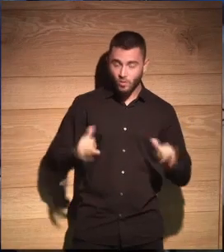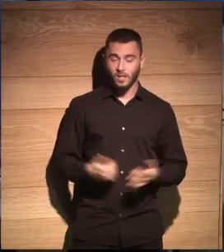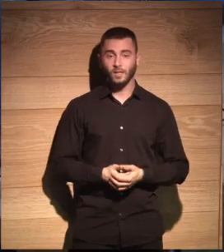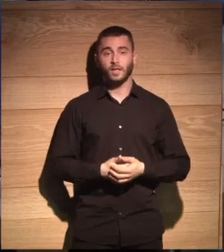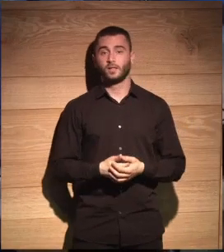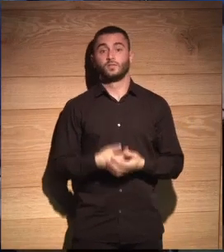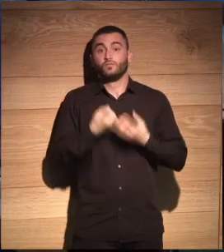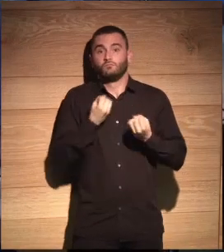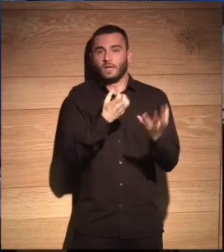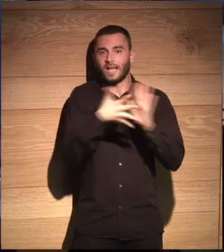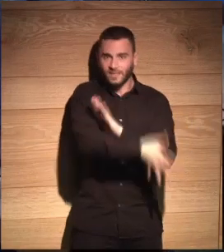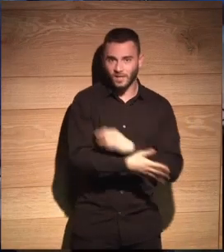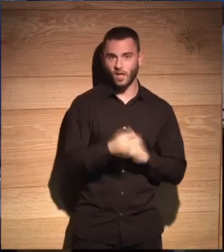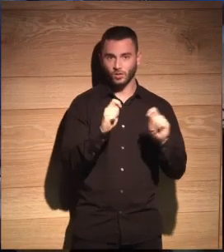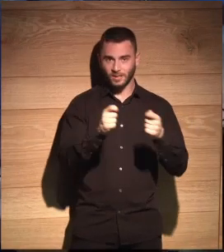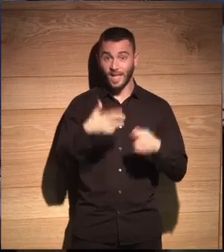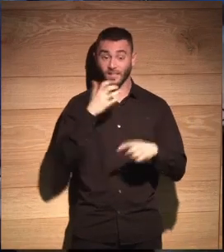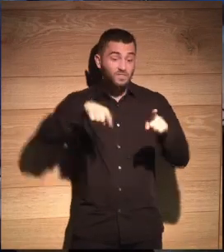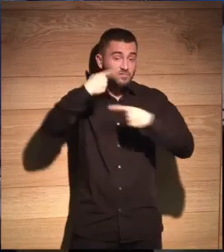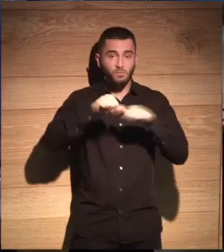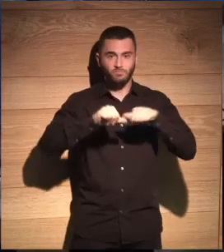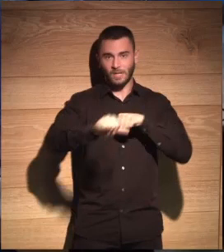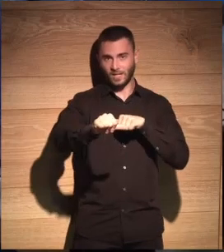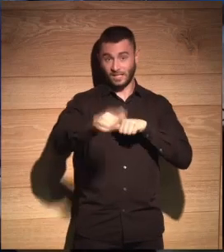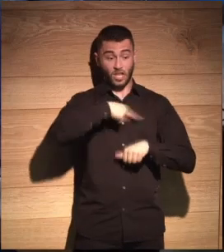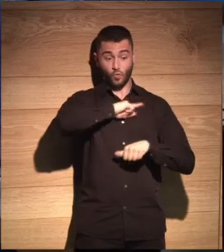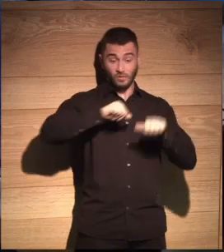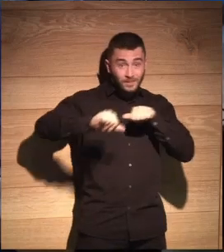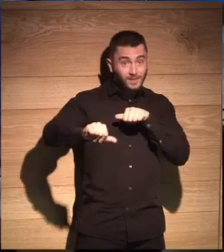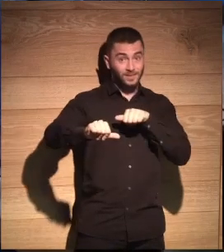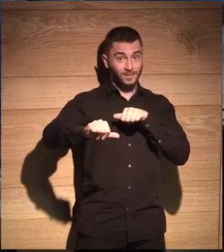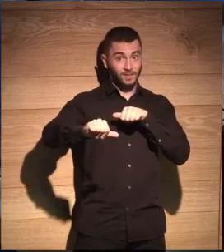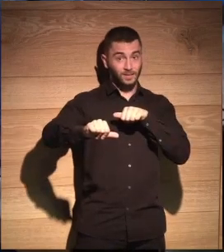se pase un mensaje, y cualquier cosa que se haga después a partir de lo nuestro